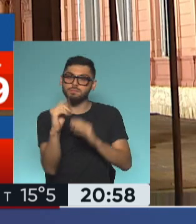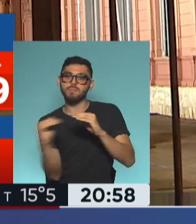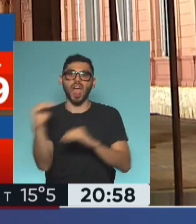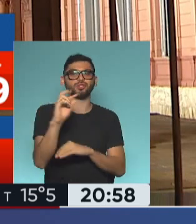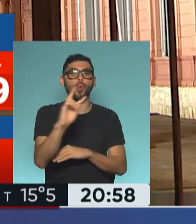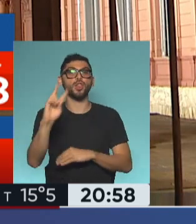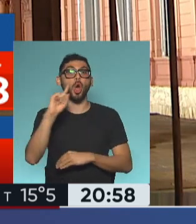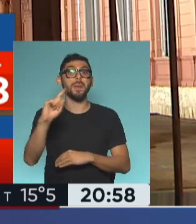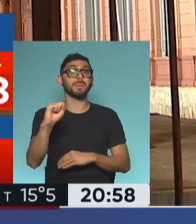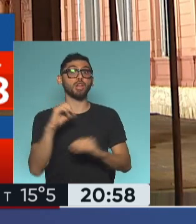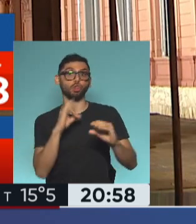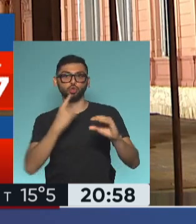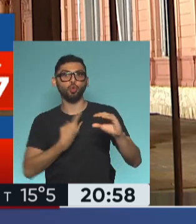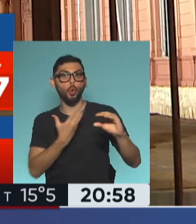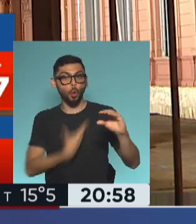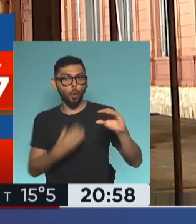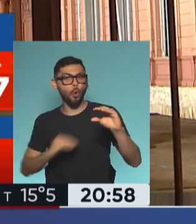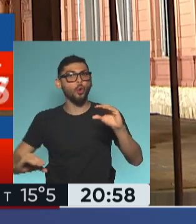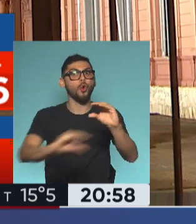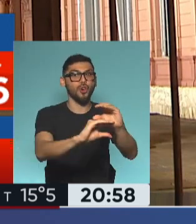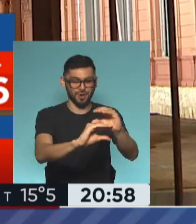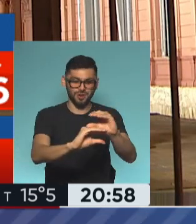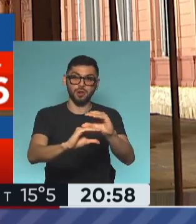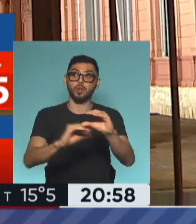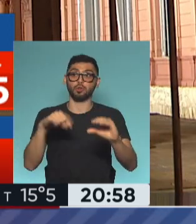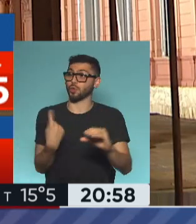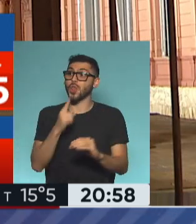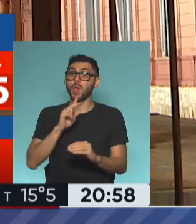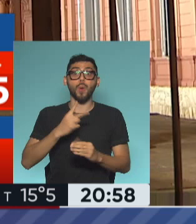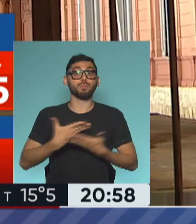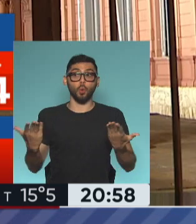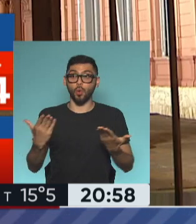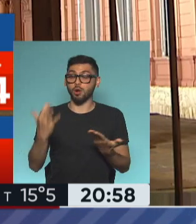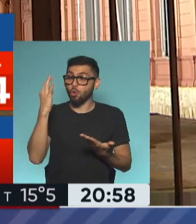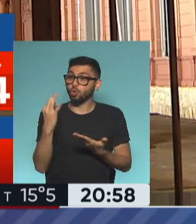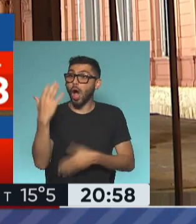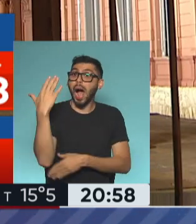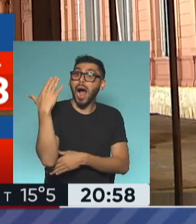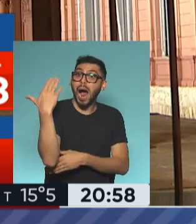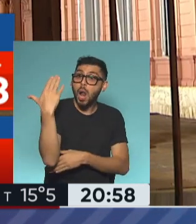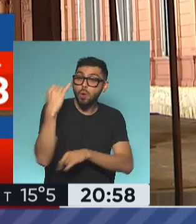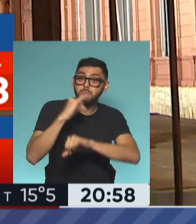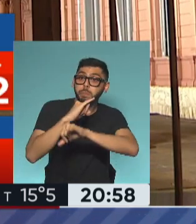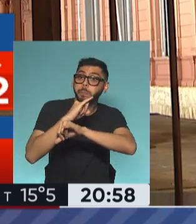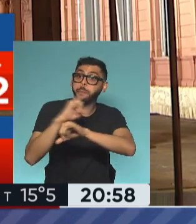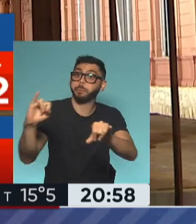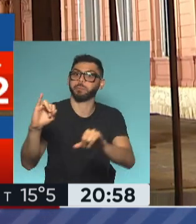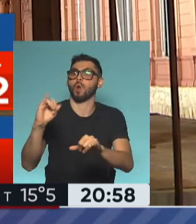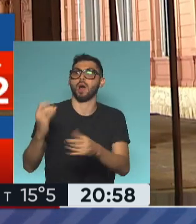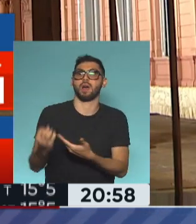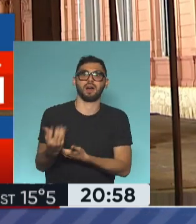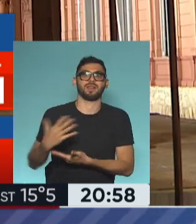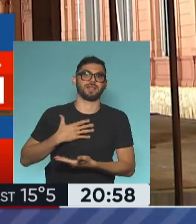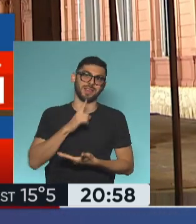de los nuevos anuncios en el que ya desde aquí de la televisión pública tuvimos acceso, apenas Alberto Fernández los comentaba.